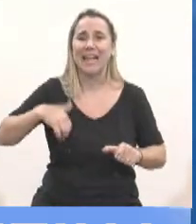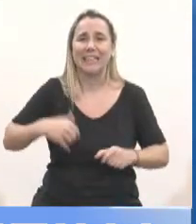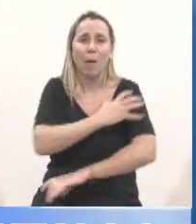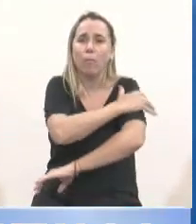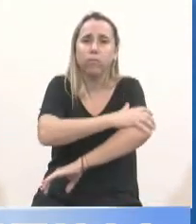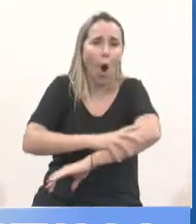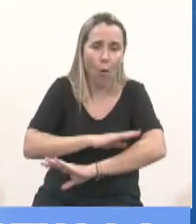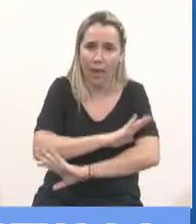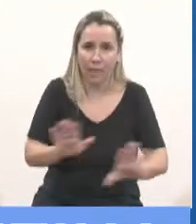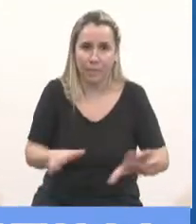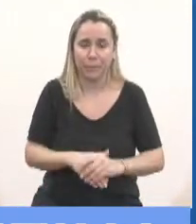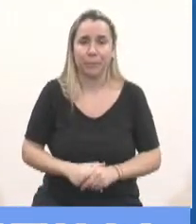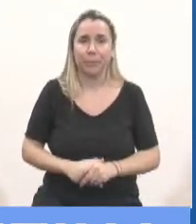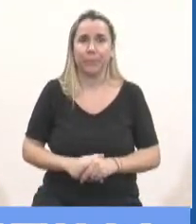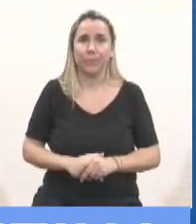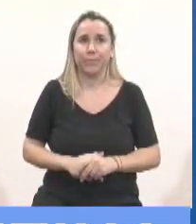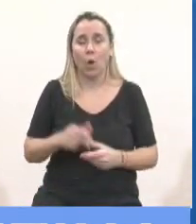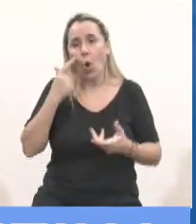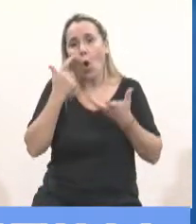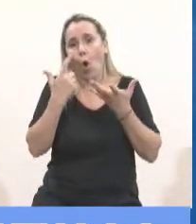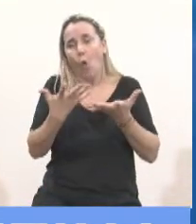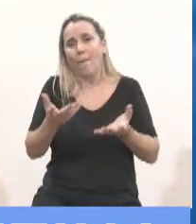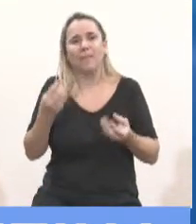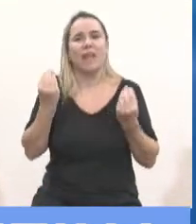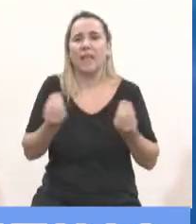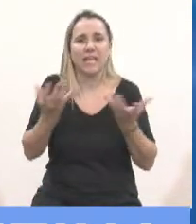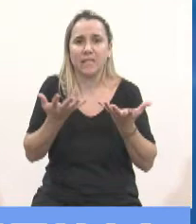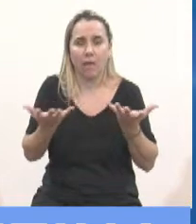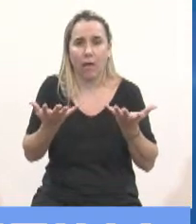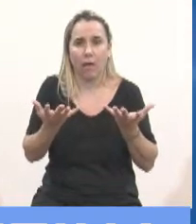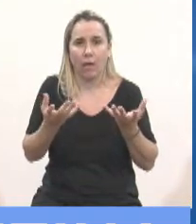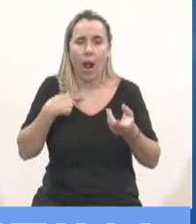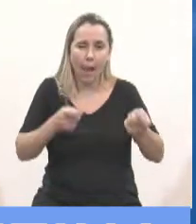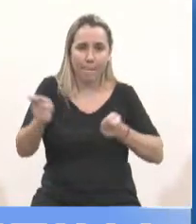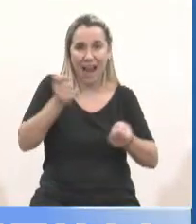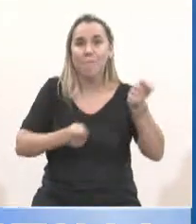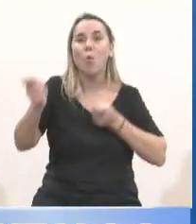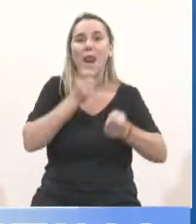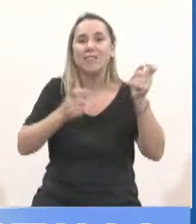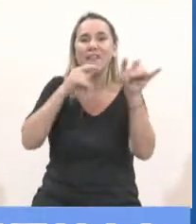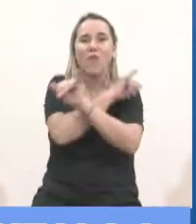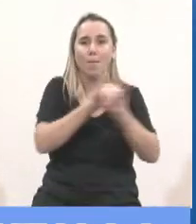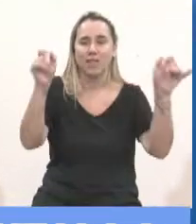indigencia. ¿Verdad? Y obviamente, ¿qué hicieron para llegar? Manipulación de la información.